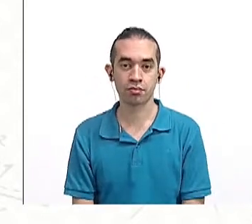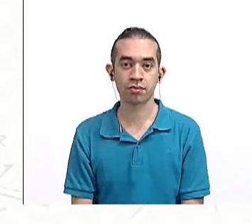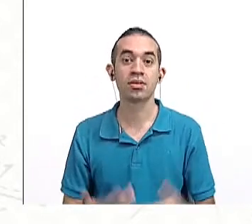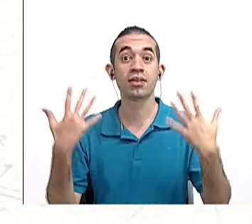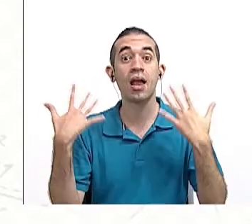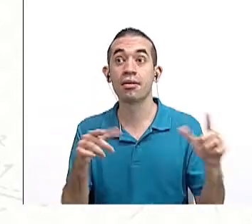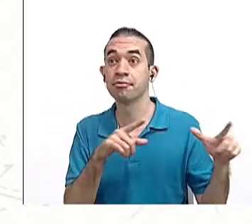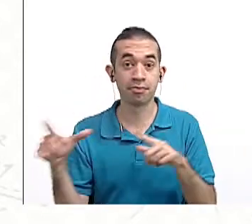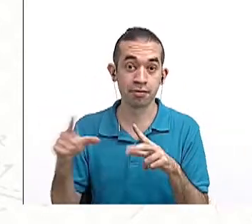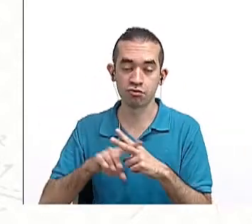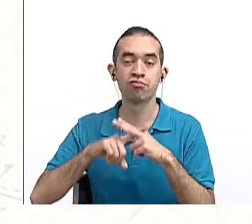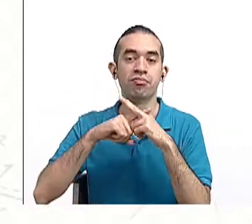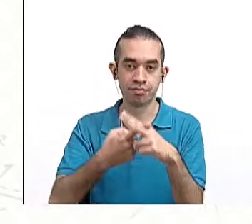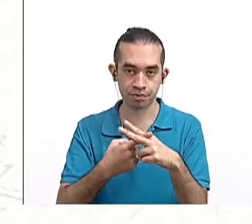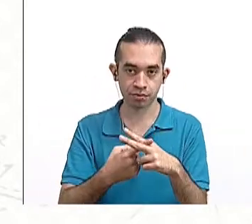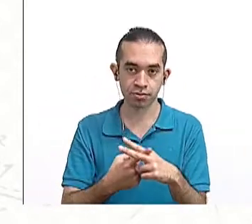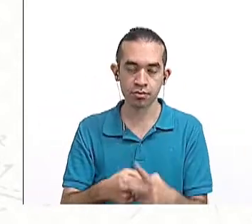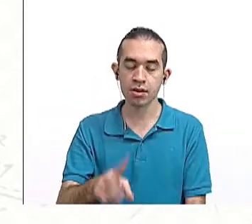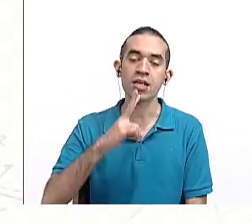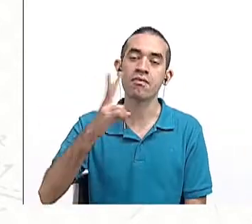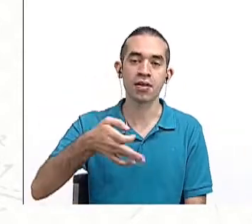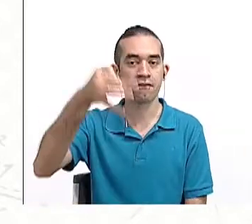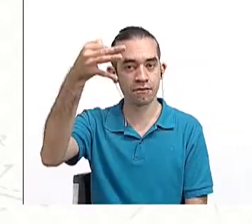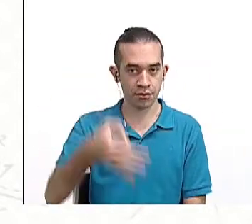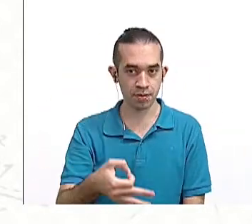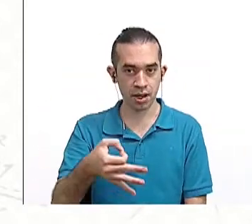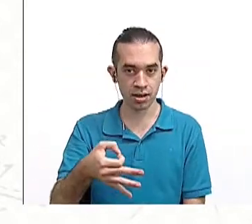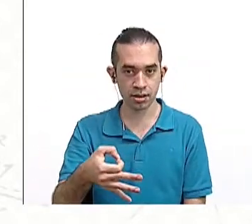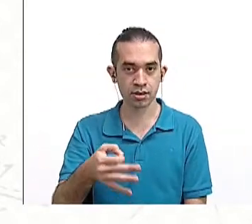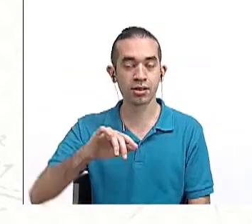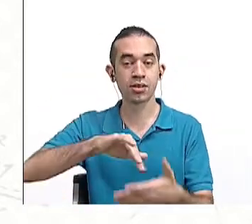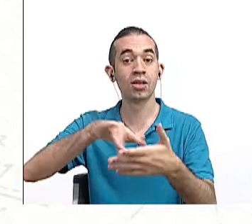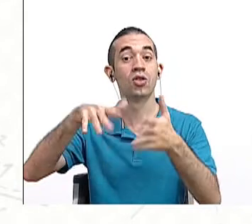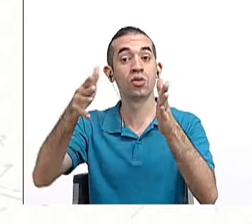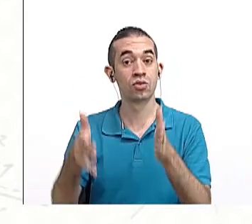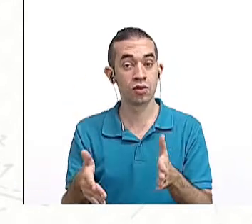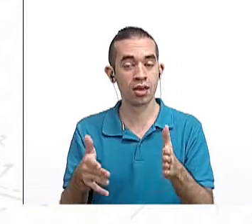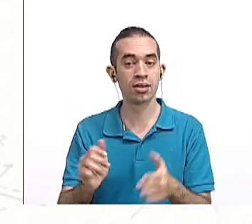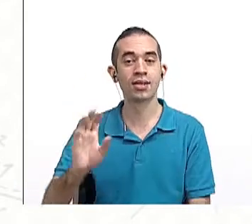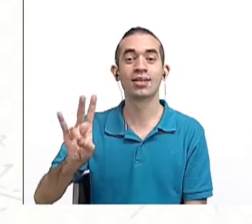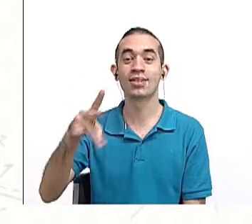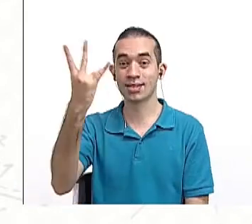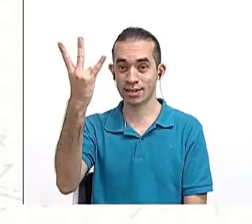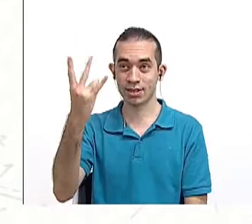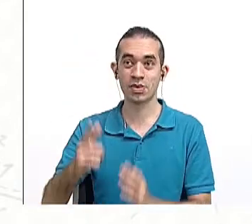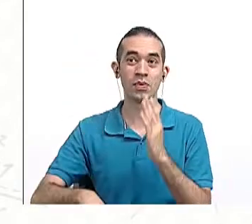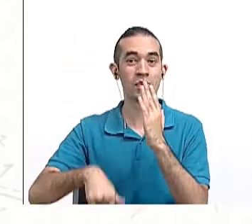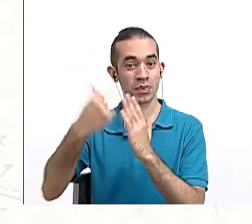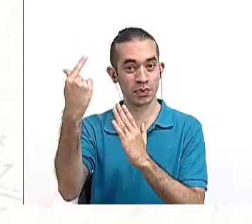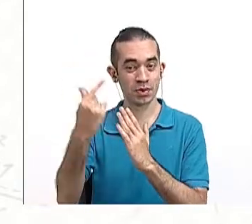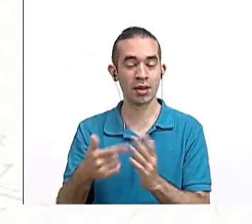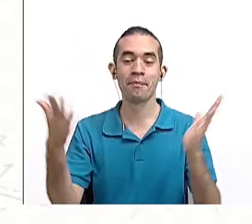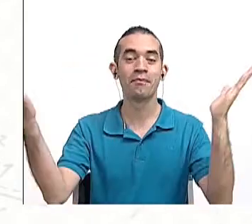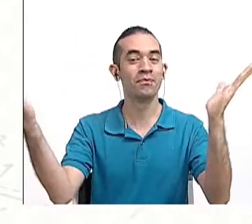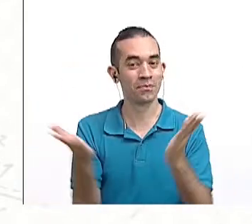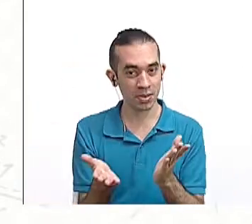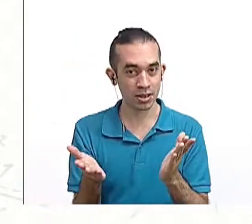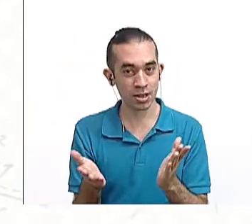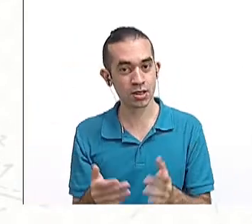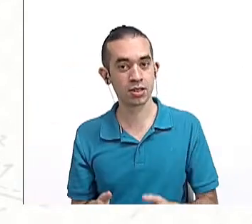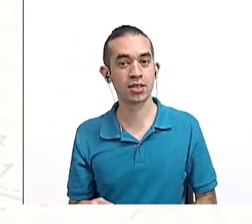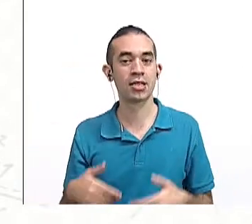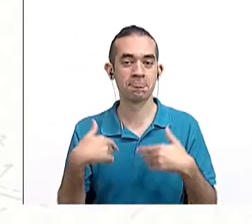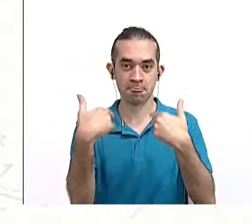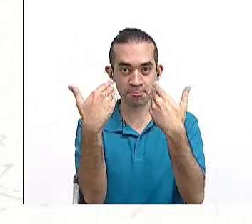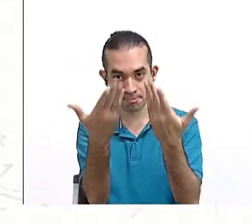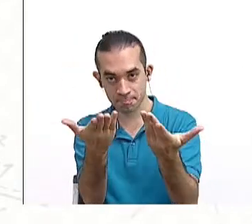vamos a iniciar pero de verdad y de manera formal a los estudiantes séptimo año bienvenidos esto es